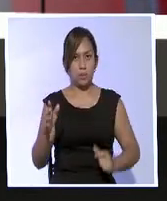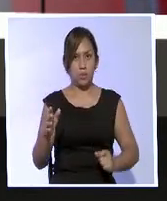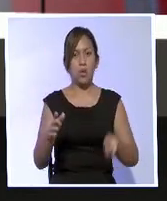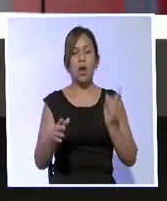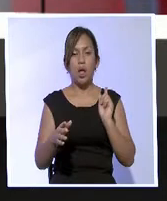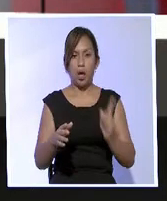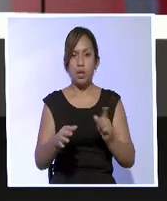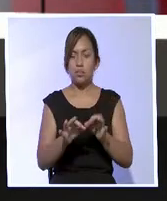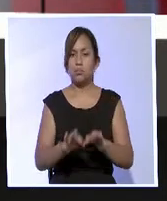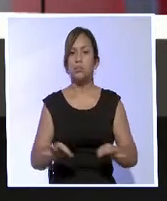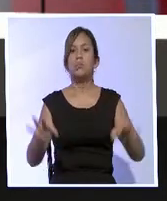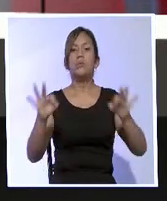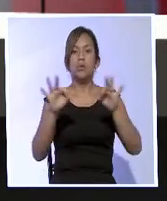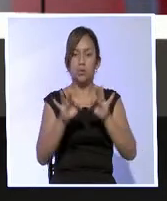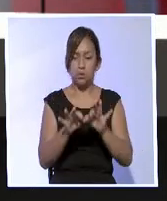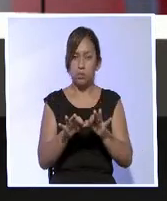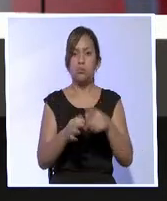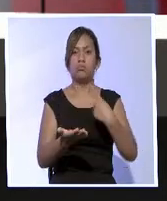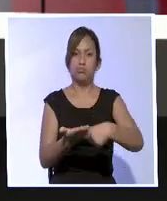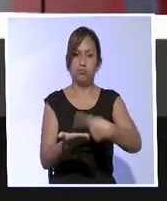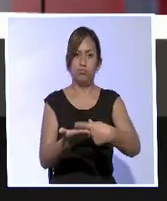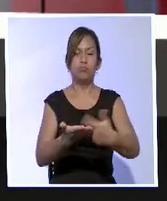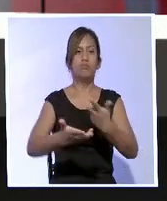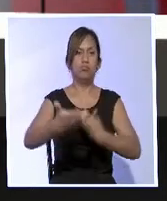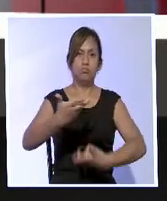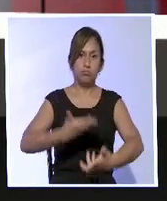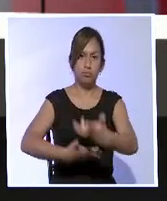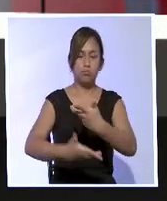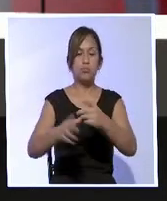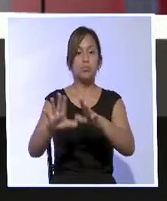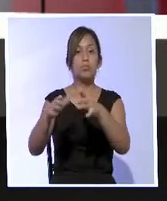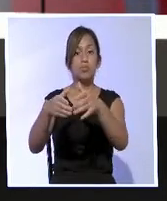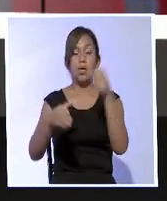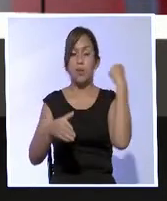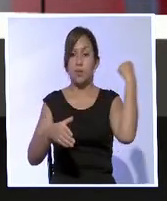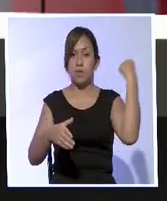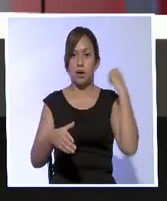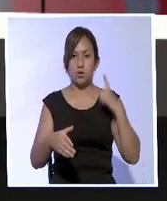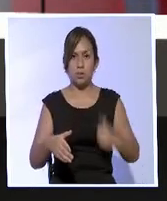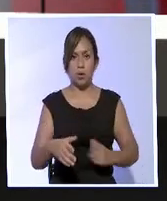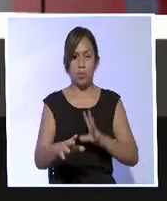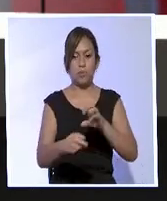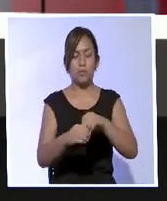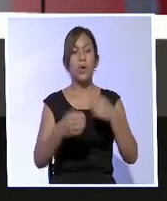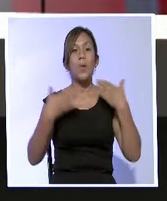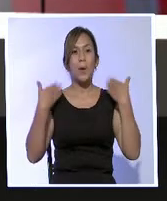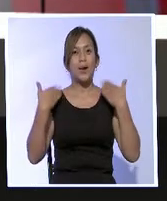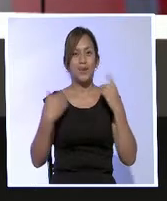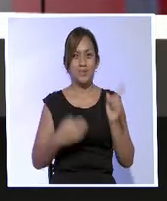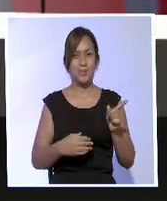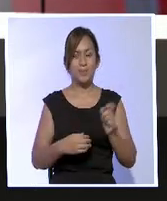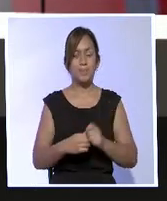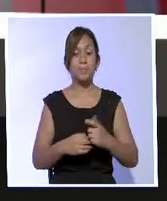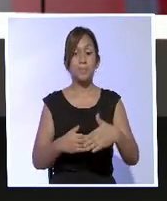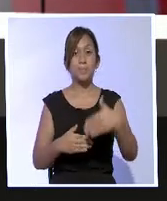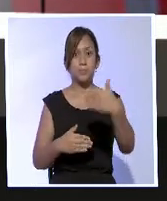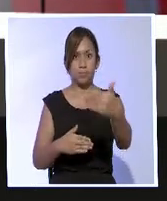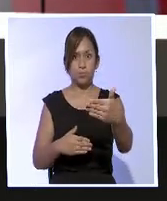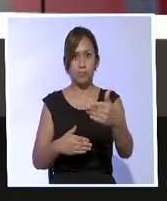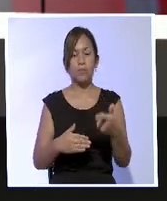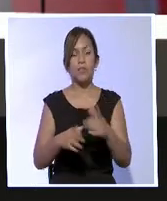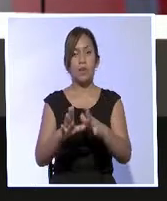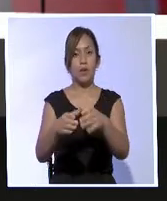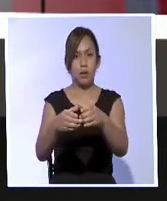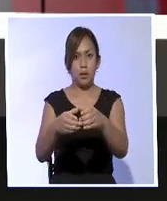temas que centraron la discusión en la socialización que efectuó la comisión del derecho a la salud en la ciudad de guayaquil en los próximos días la mesa